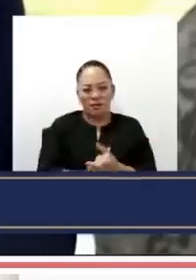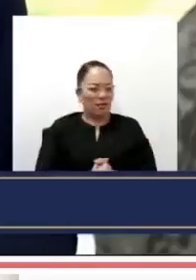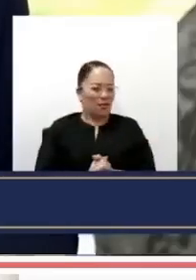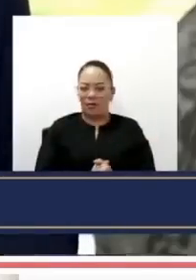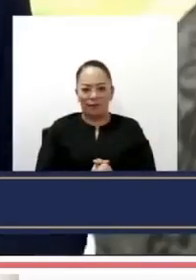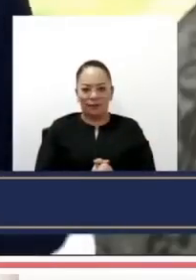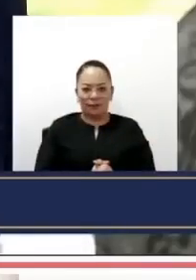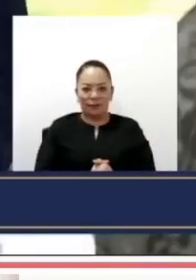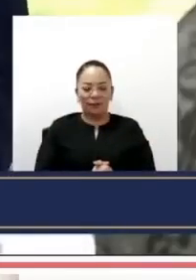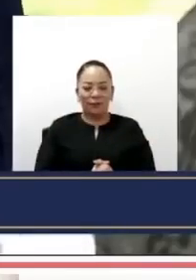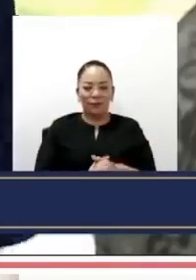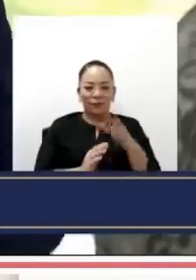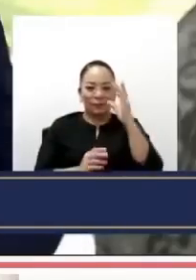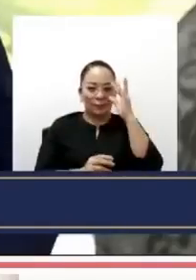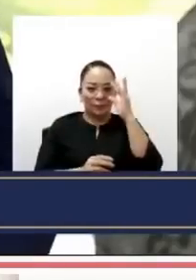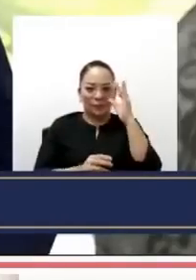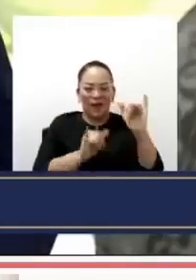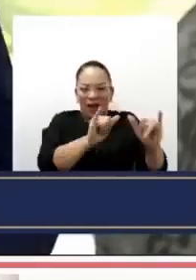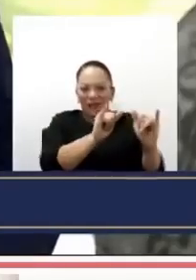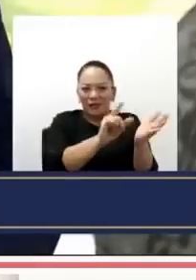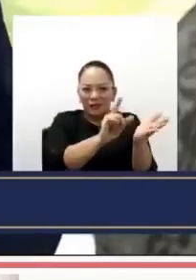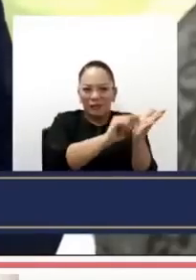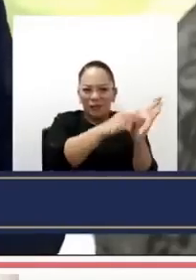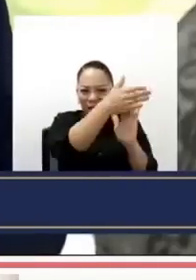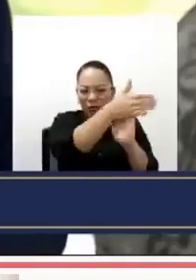no lo sé leer, está impreso.